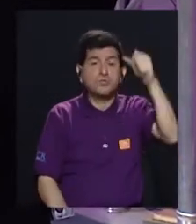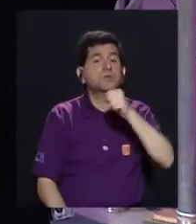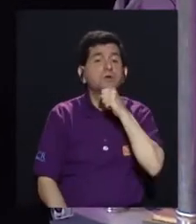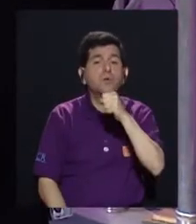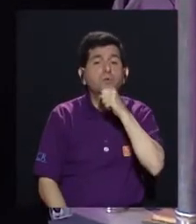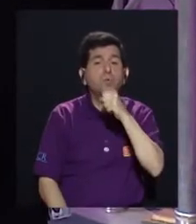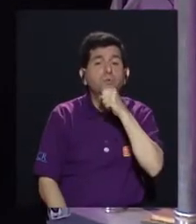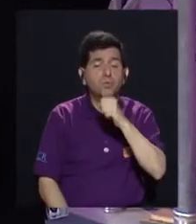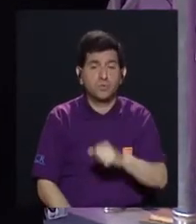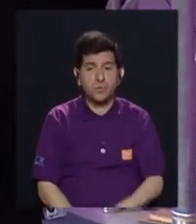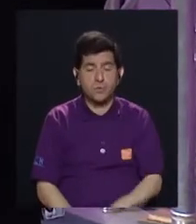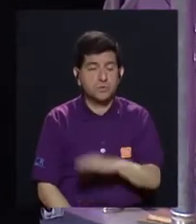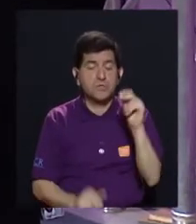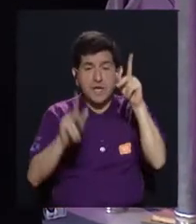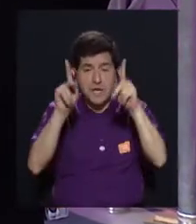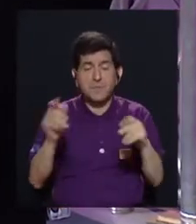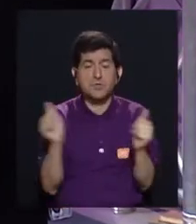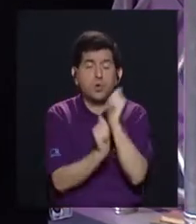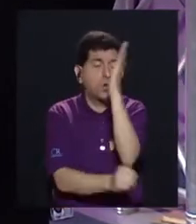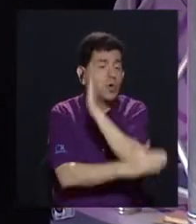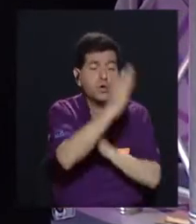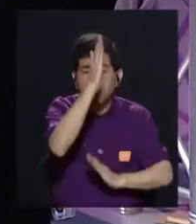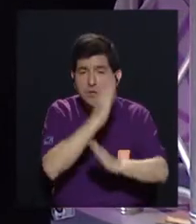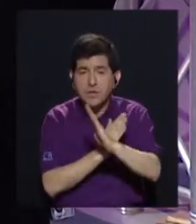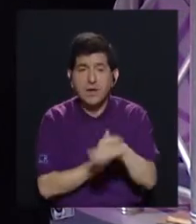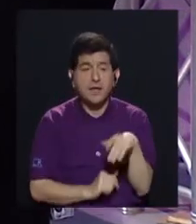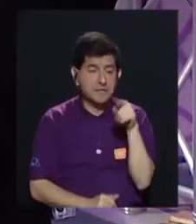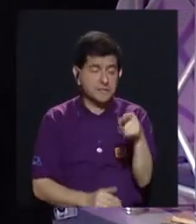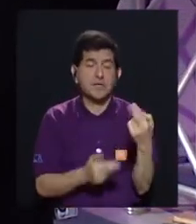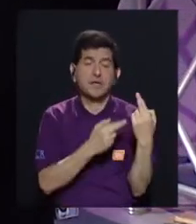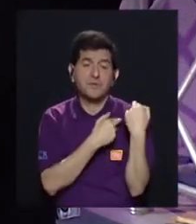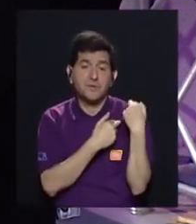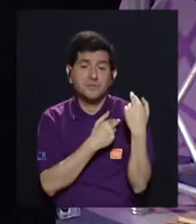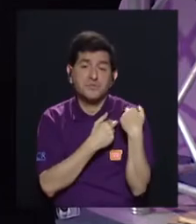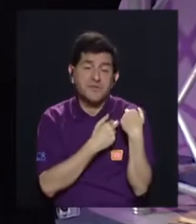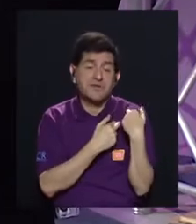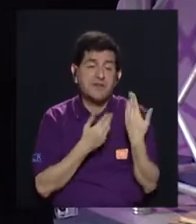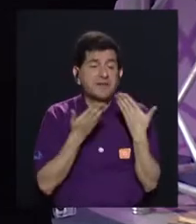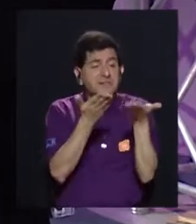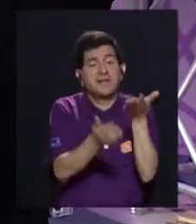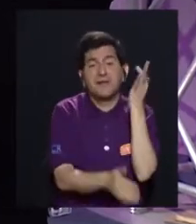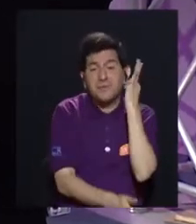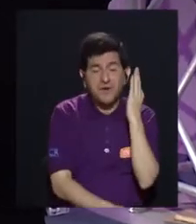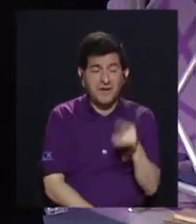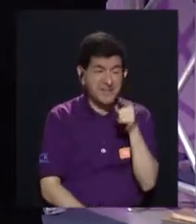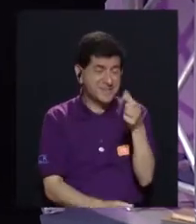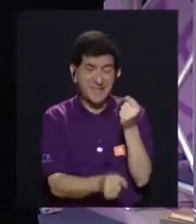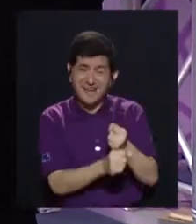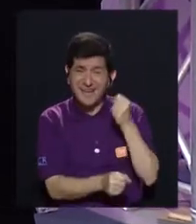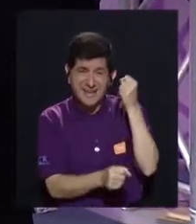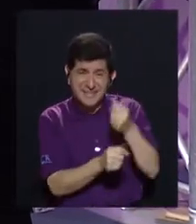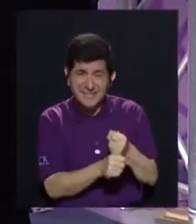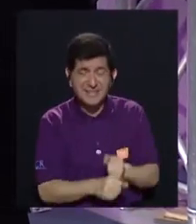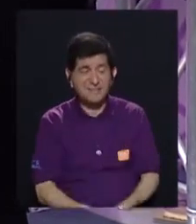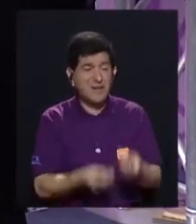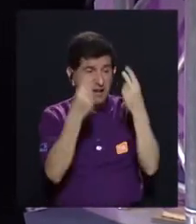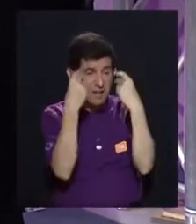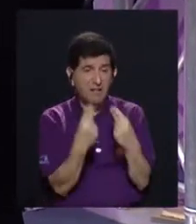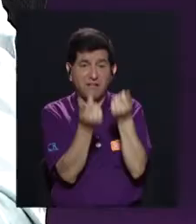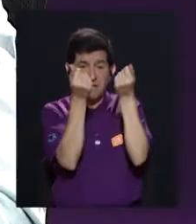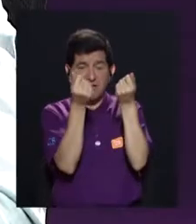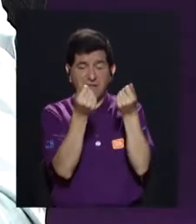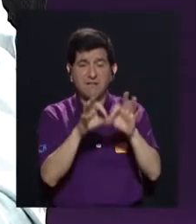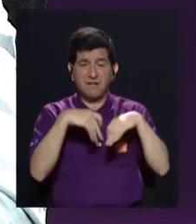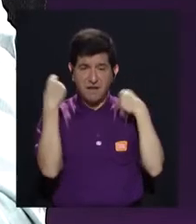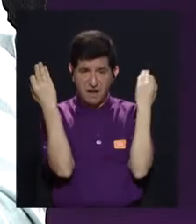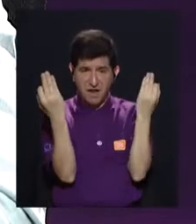y de las personas con discapacidad que le corresponde a las mujeres esas han sido tareas que de manera automática en